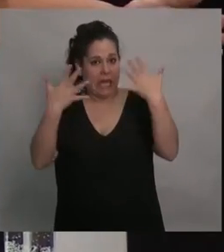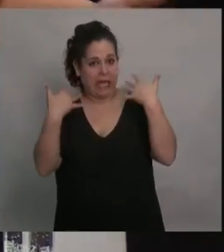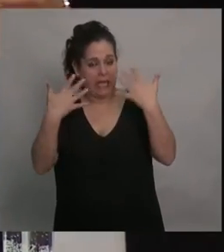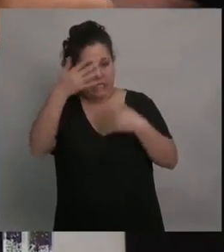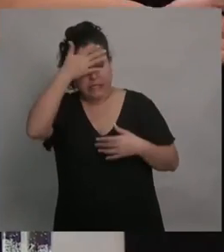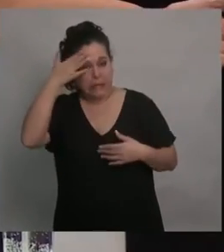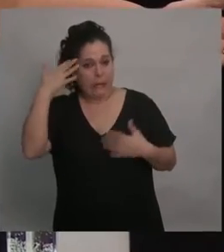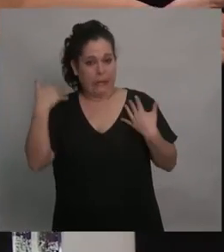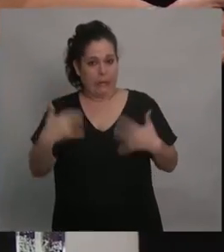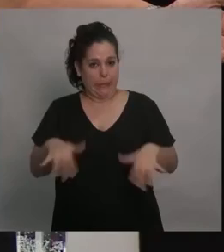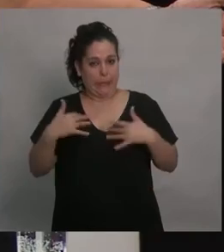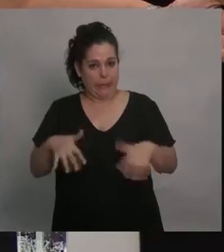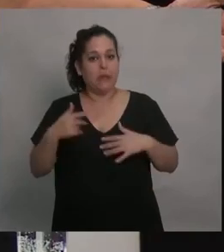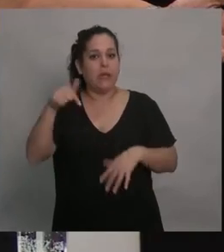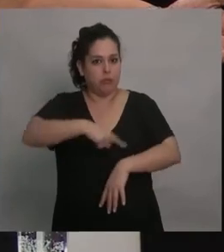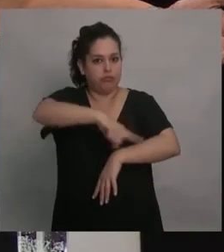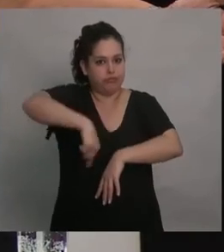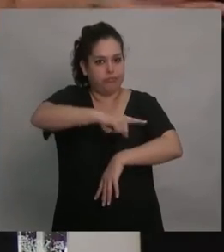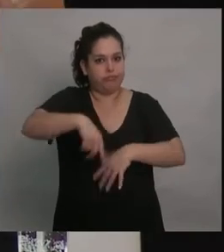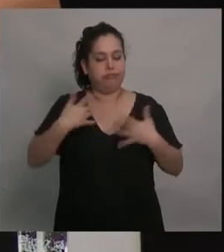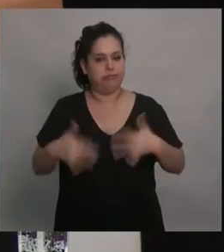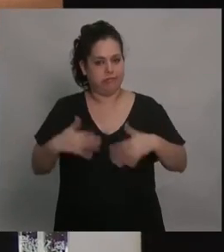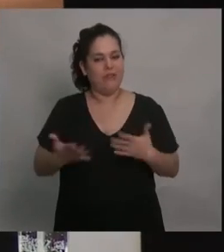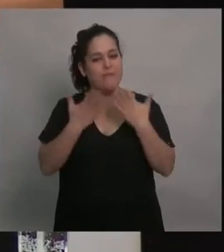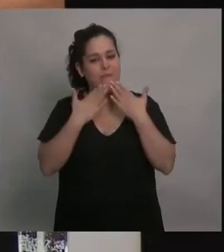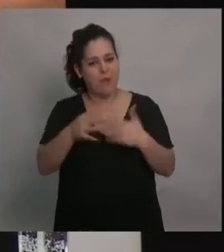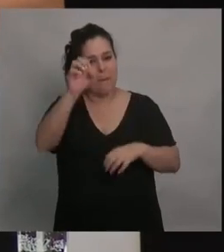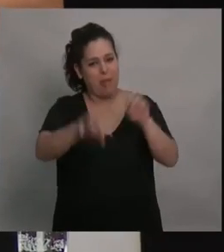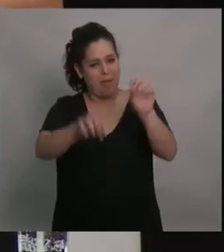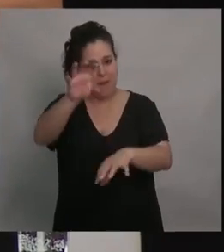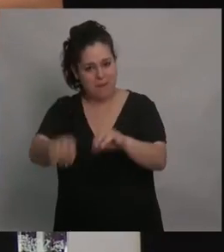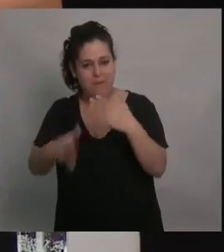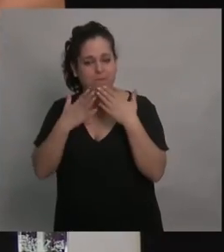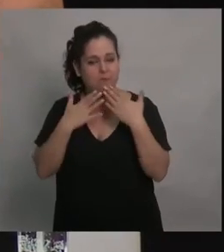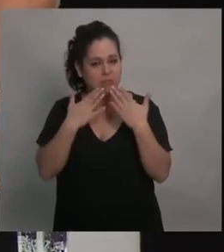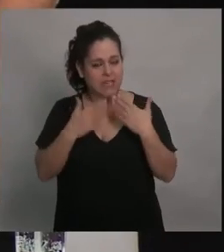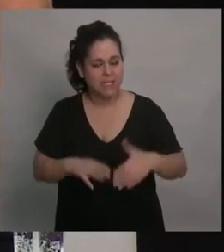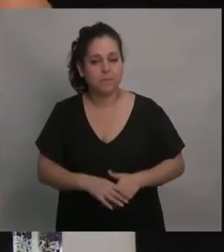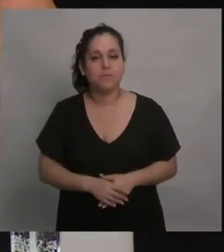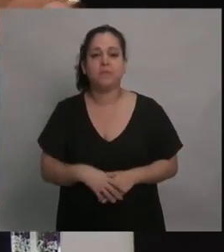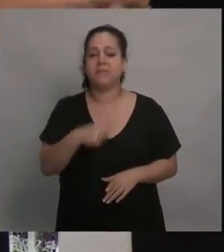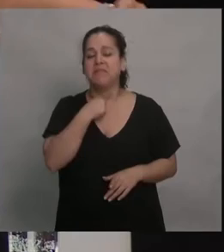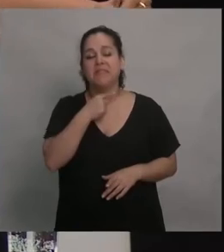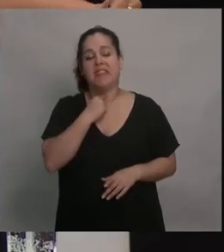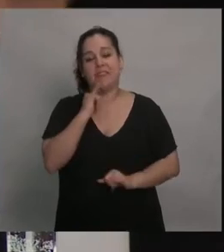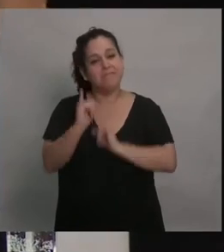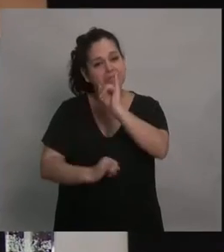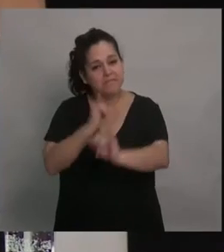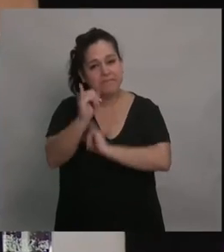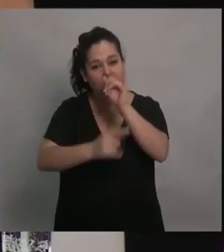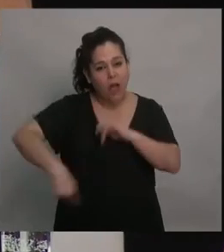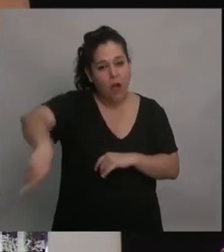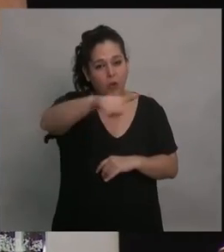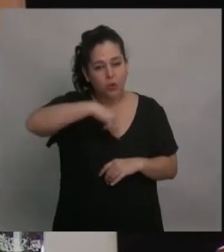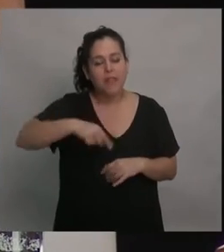por supuesto, de las horas que ya llevan aquí. Muchas gracias. Quería compartir con ustedes que